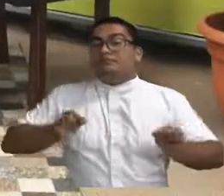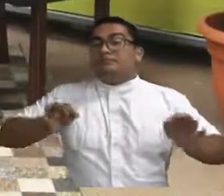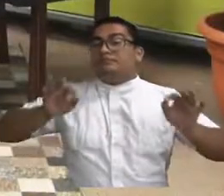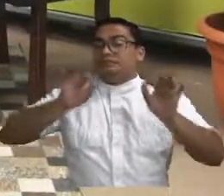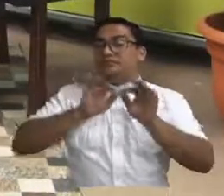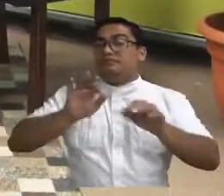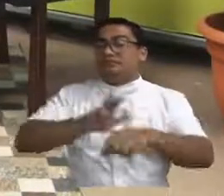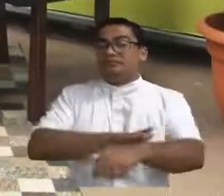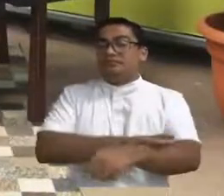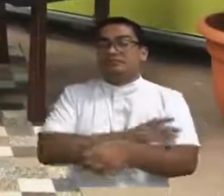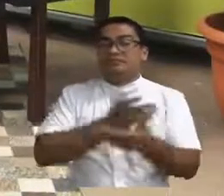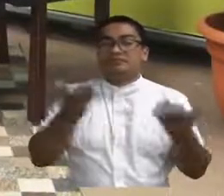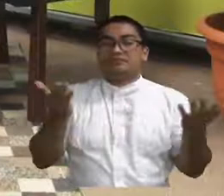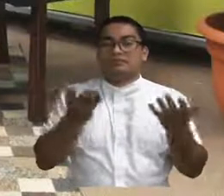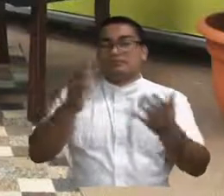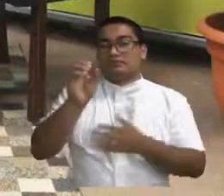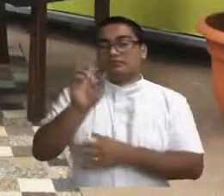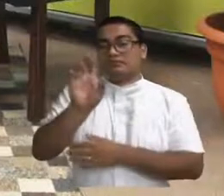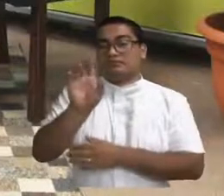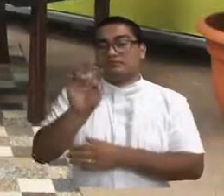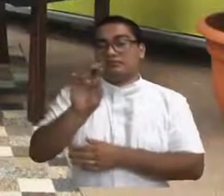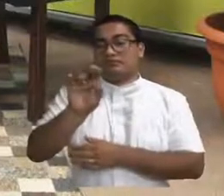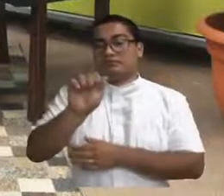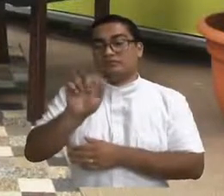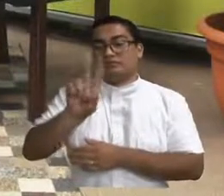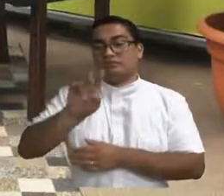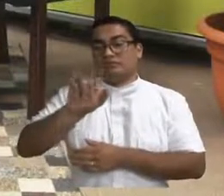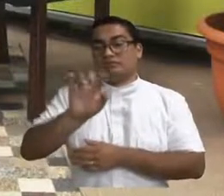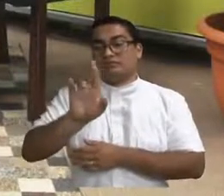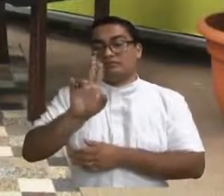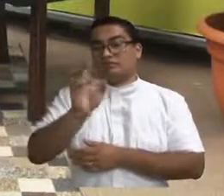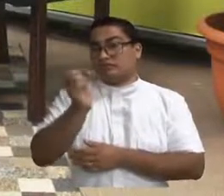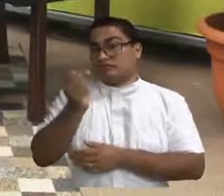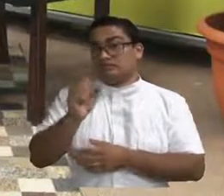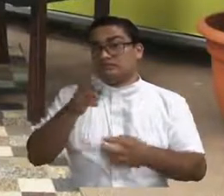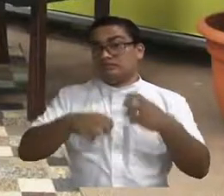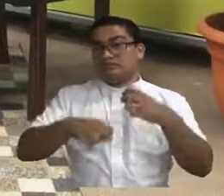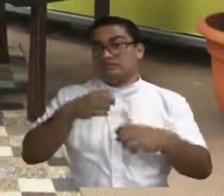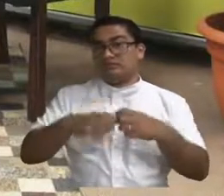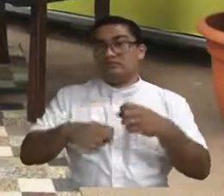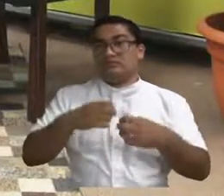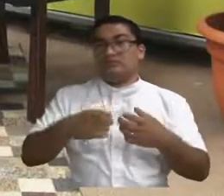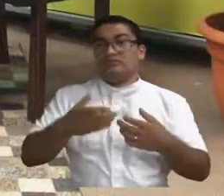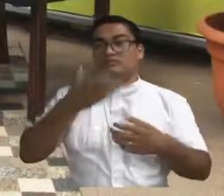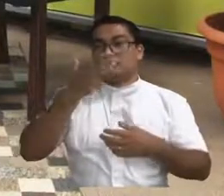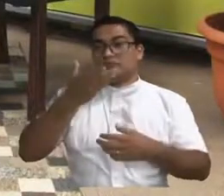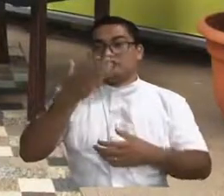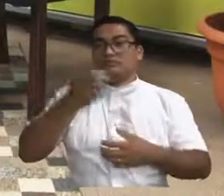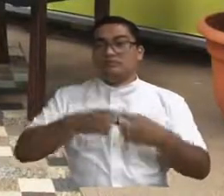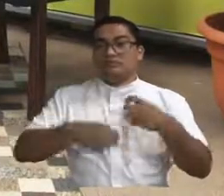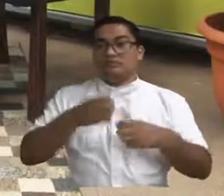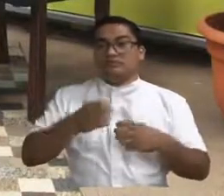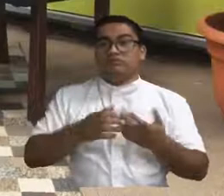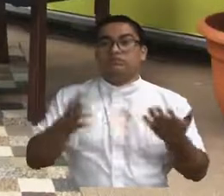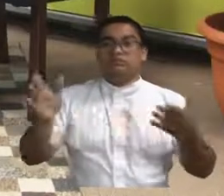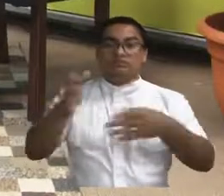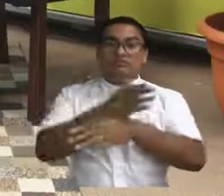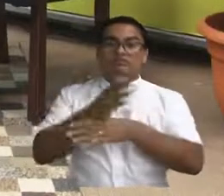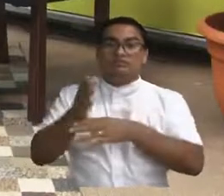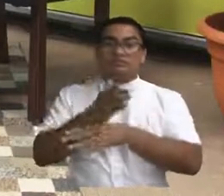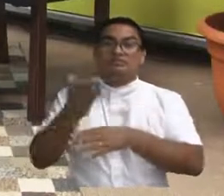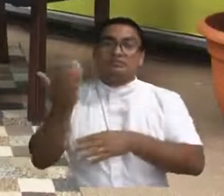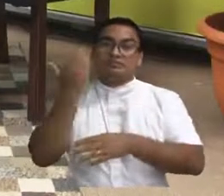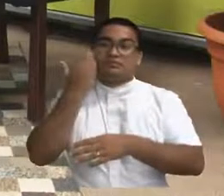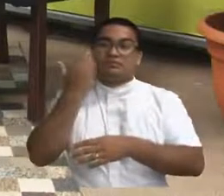los síntomas del coronavirus son precisamente cuadros respiratorios. La verdad que con todas las enfermedades respiratorias,